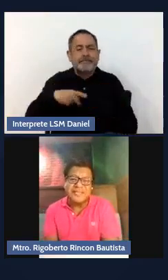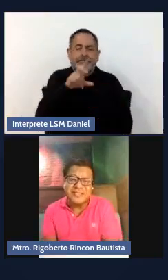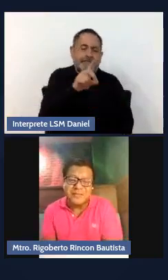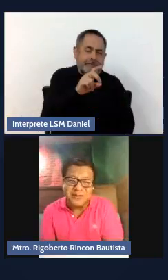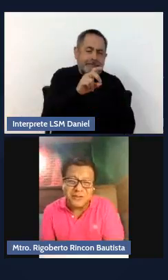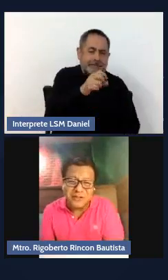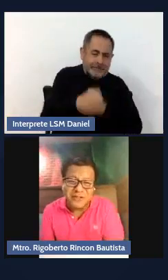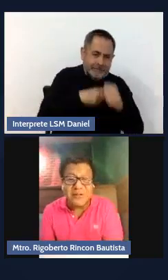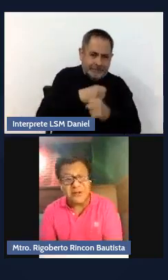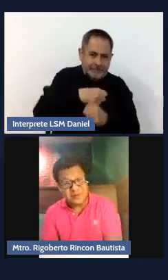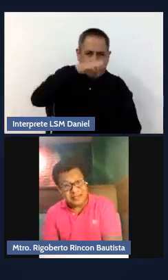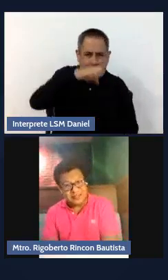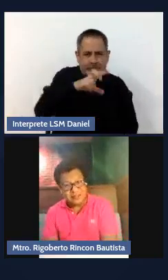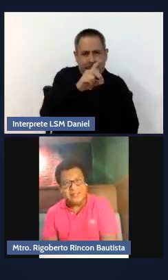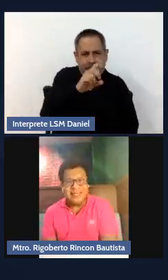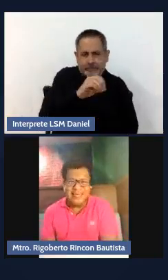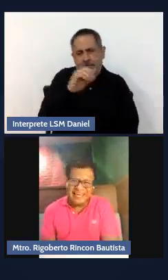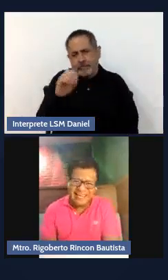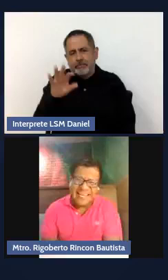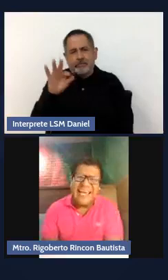nosotros, bueno, en mi caso yo,